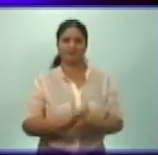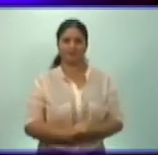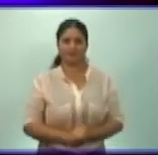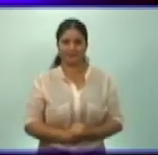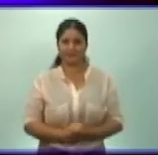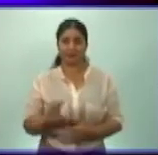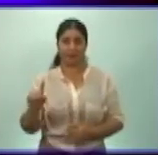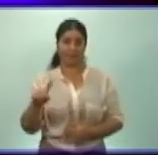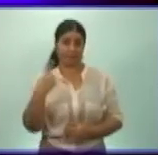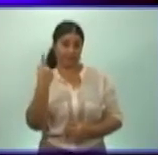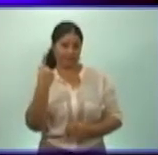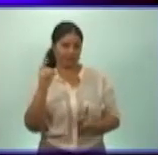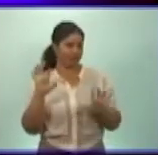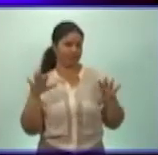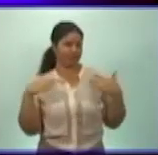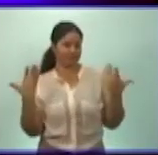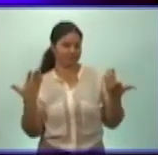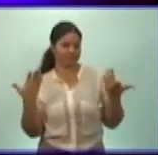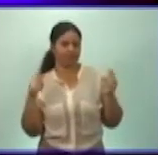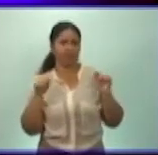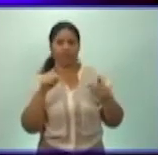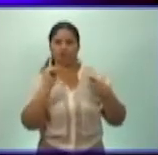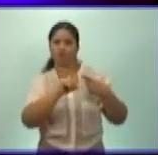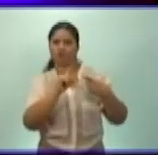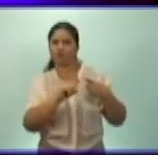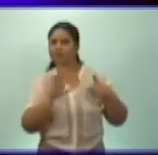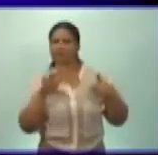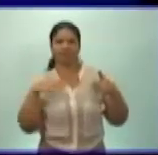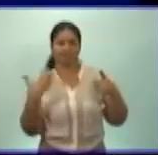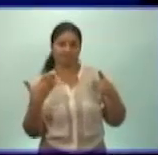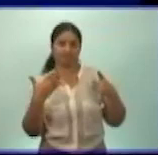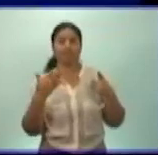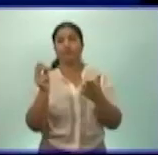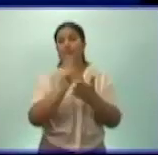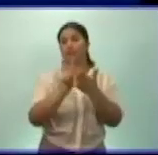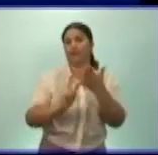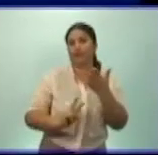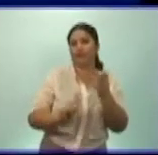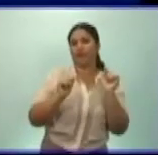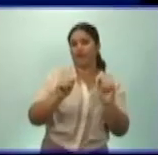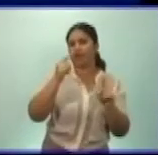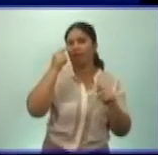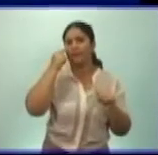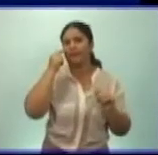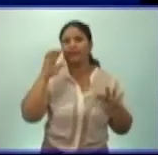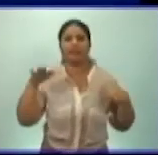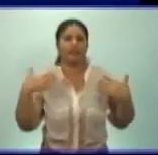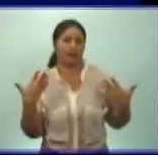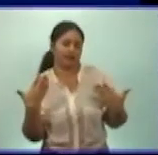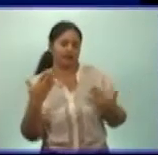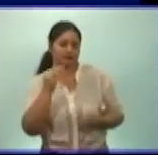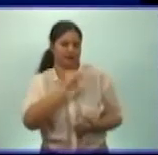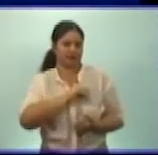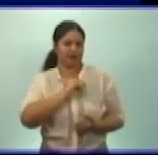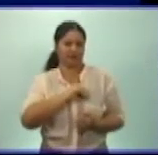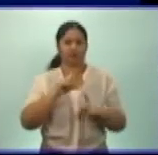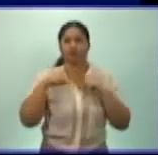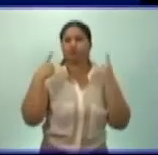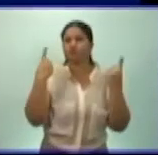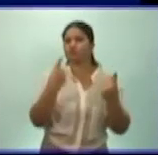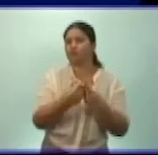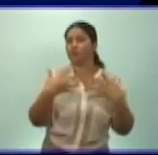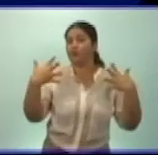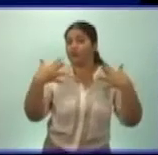En primer lugar, lea el epígrafe En busca de los valores de la comedia Tartufo, que aparece en las